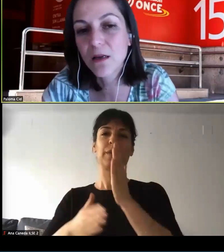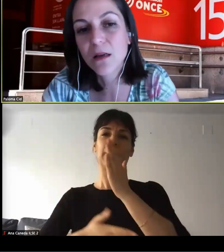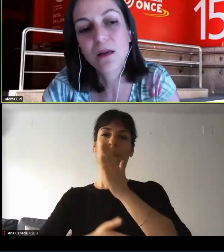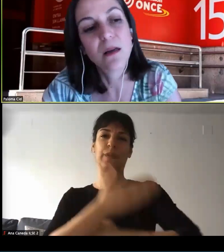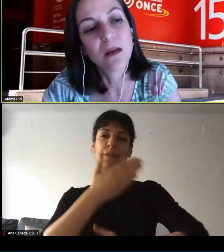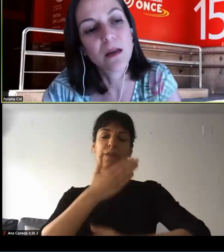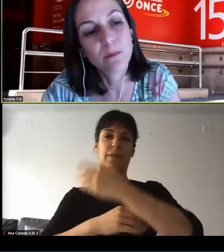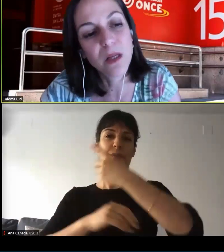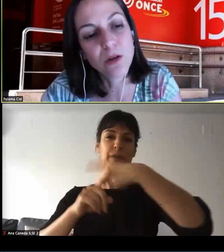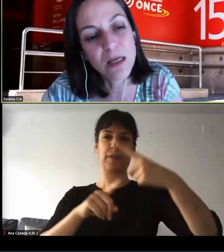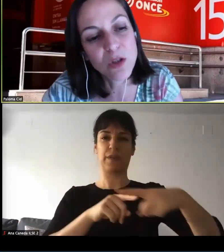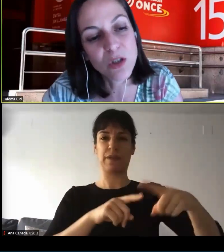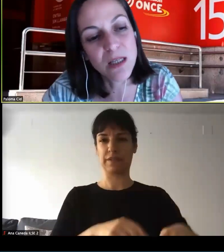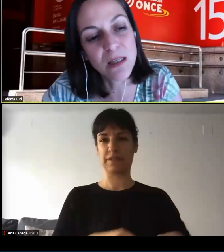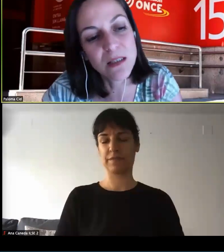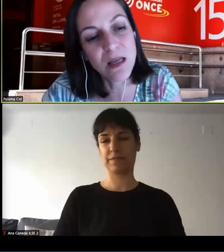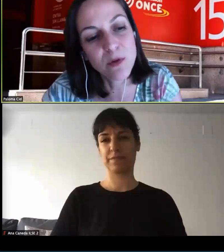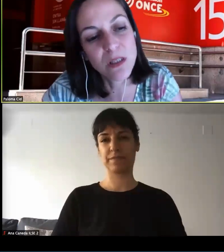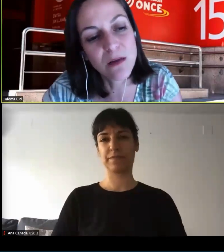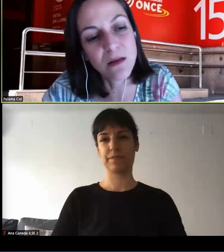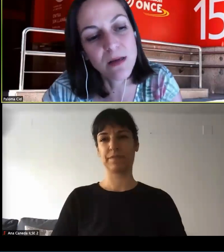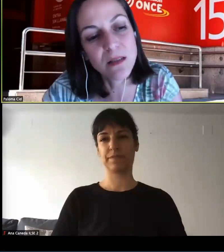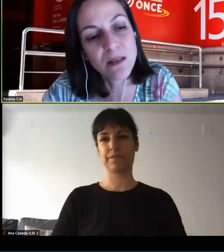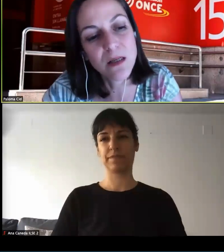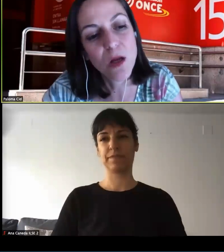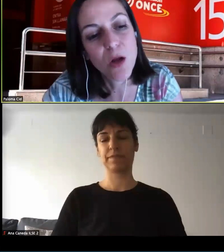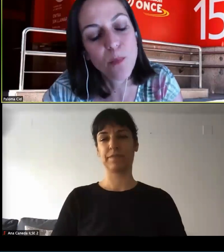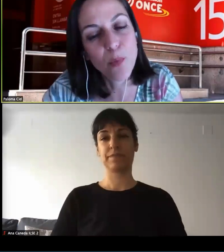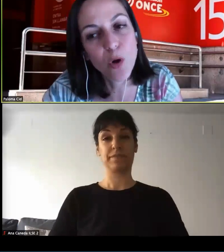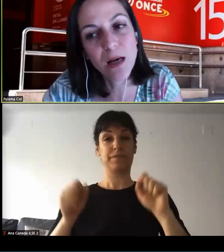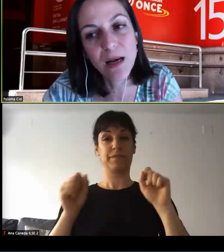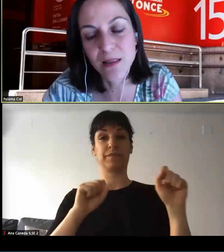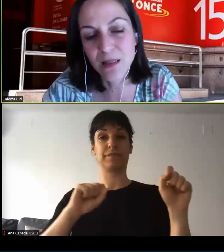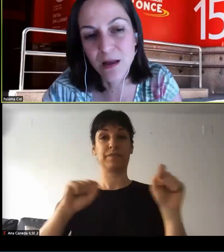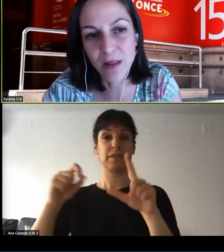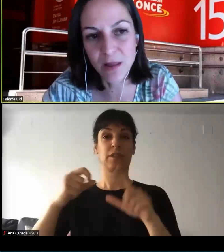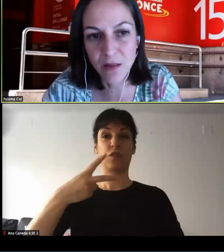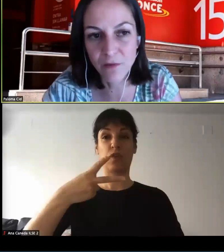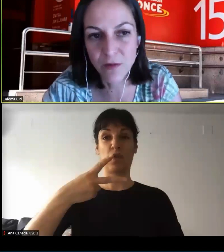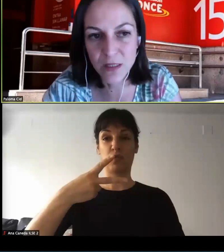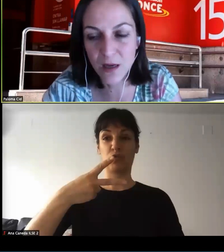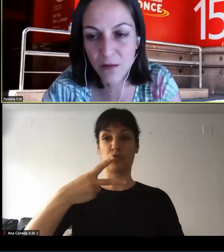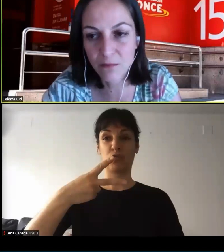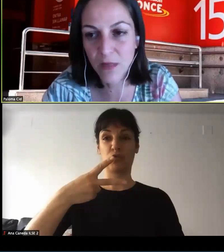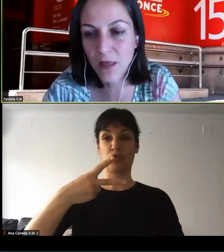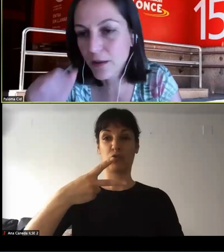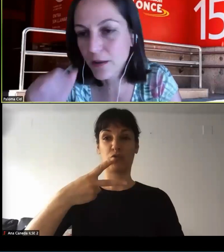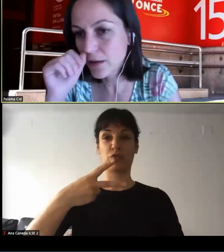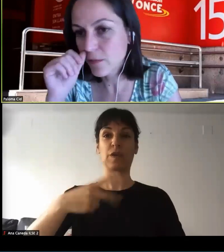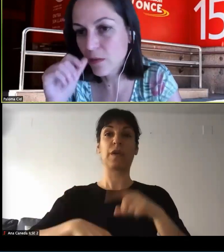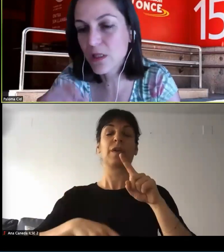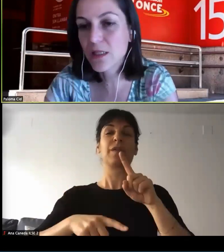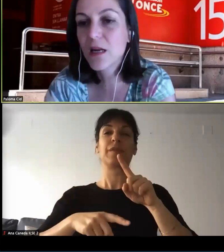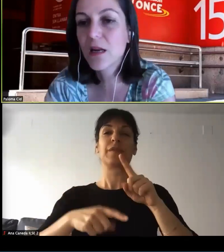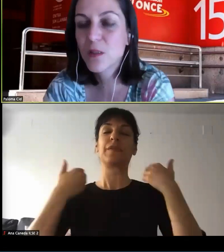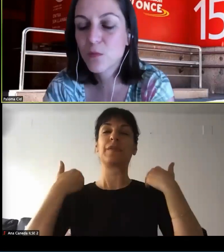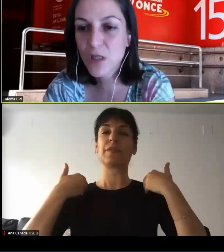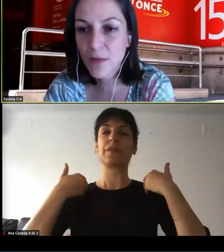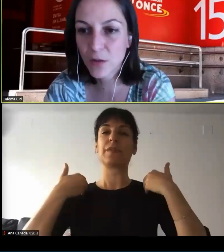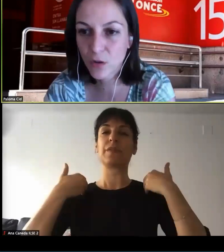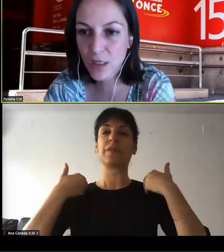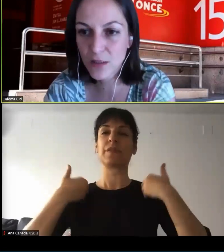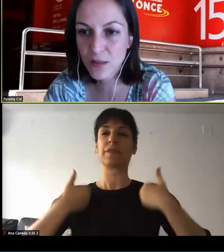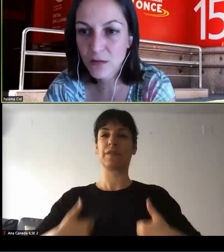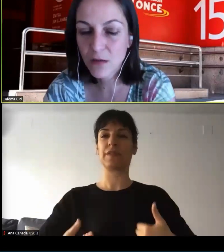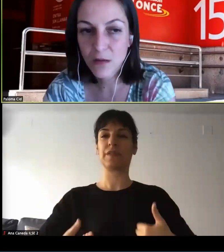empezar viendo las 2 siguientes diapositivas por la discapacidad física, ¿vale? Vamos a seguir el mismo esquema